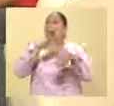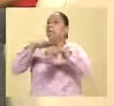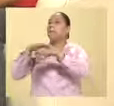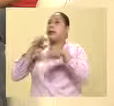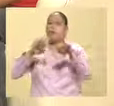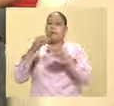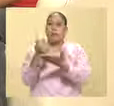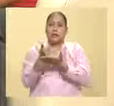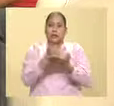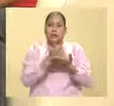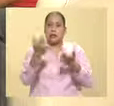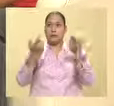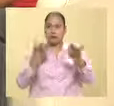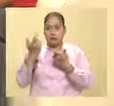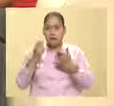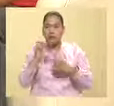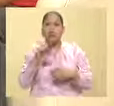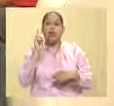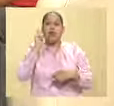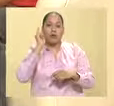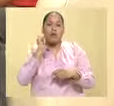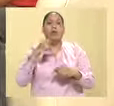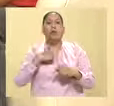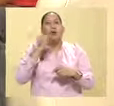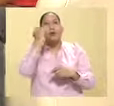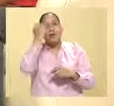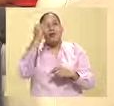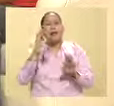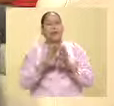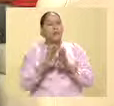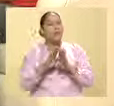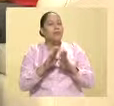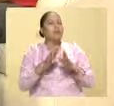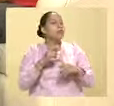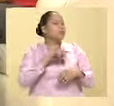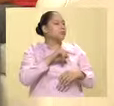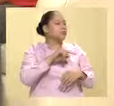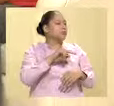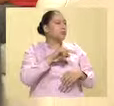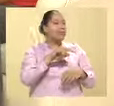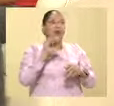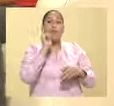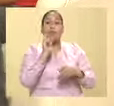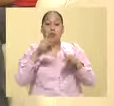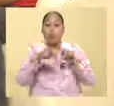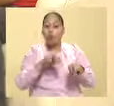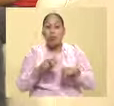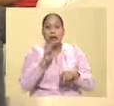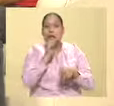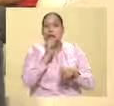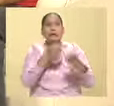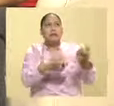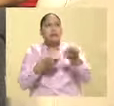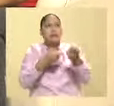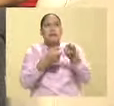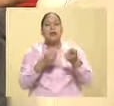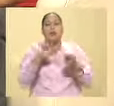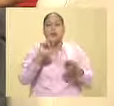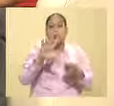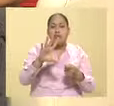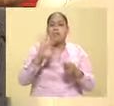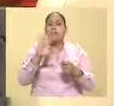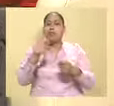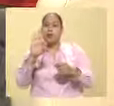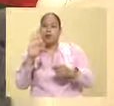para eso pero es a mí se me ocurrió porque pasé por ahí nunca ha habido una tripulación femenina y hay como entre 35 y